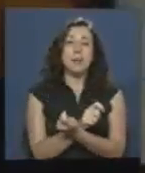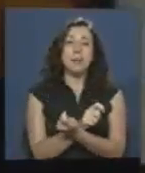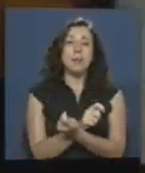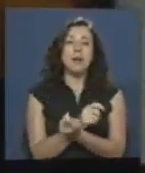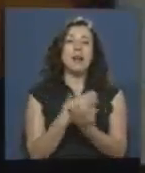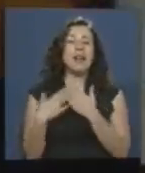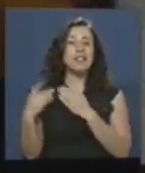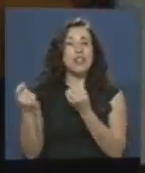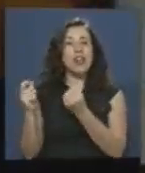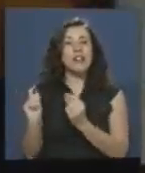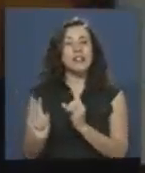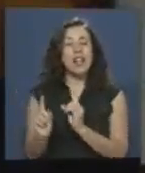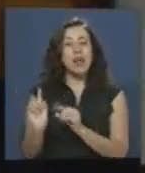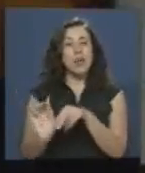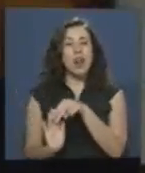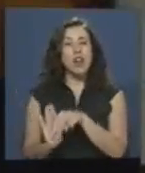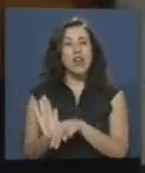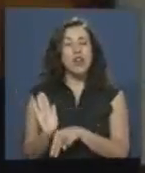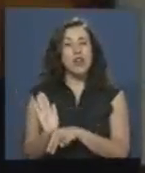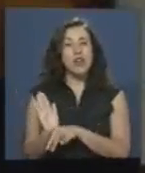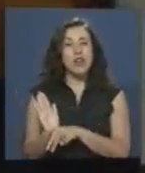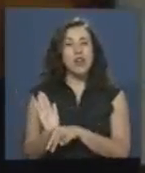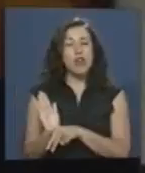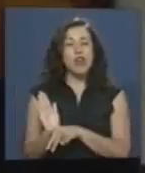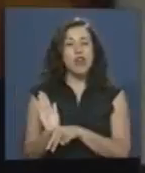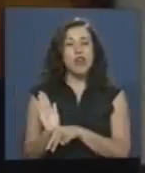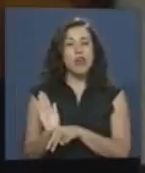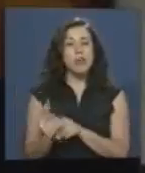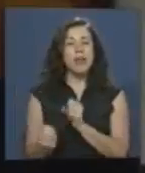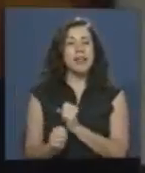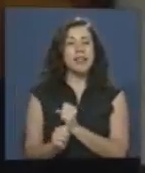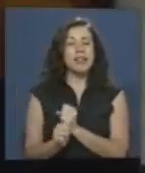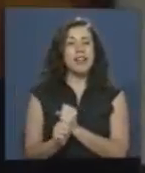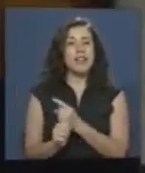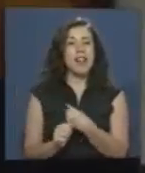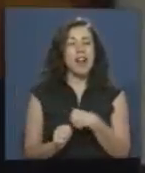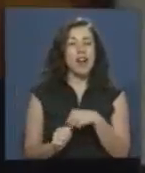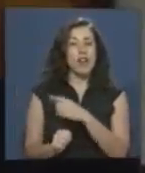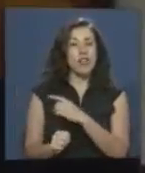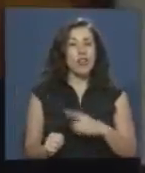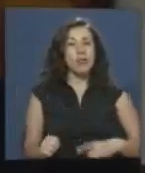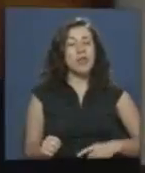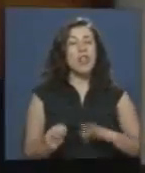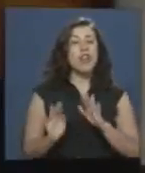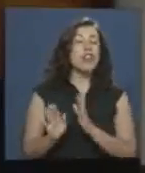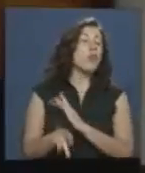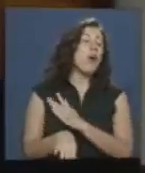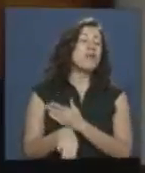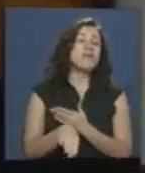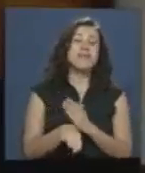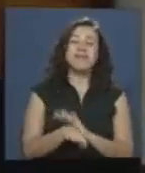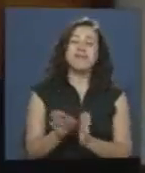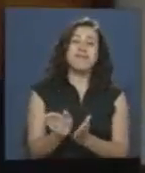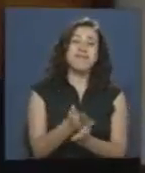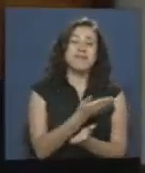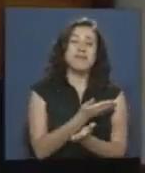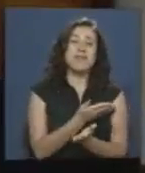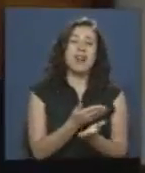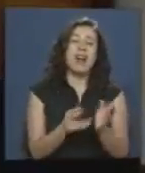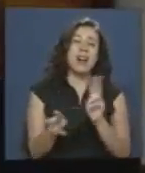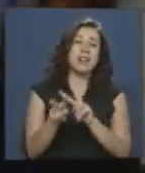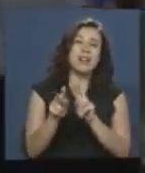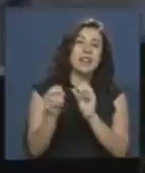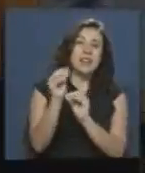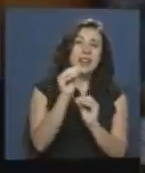trató de revisar algunas normas que con el paso del tiempo y el trabajo legislativo habían quedado completamente obsoletas, afinar